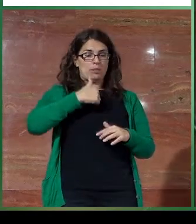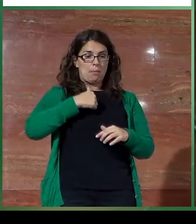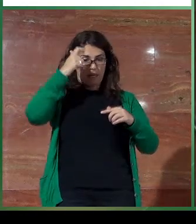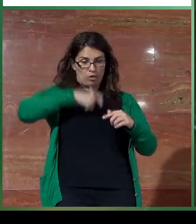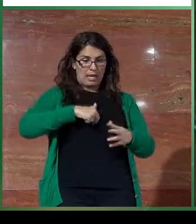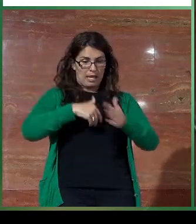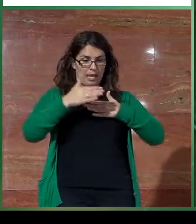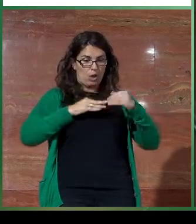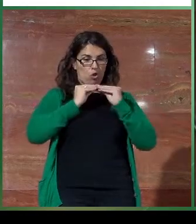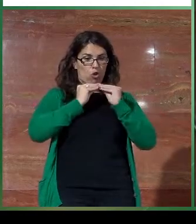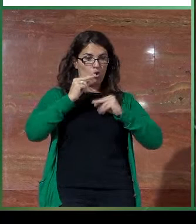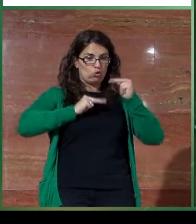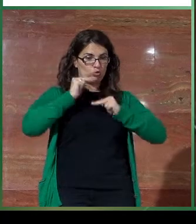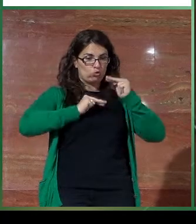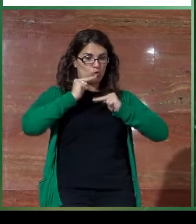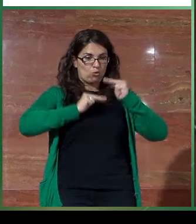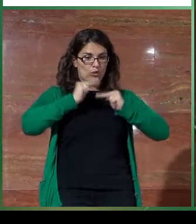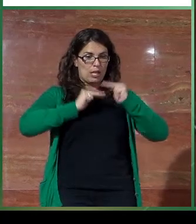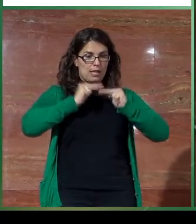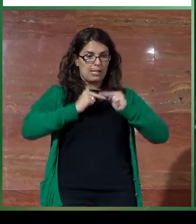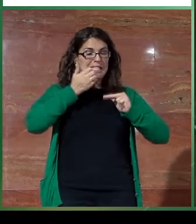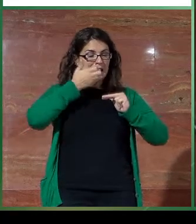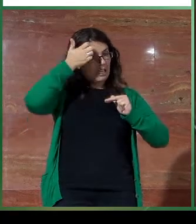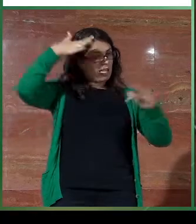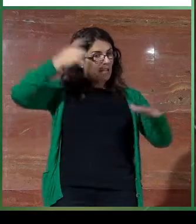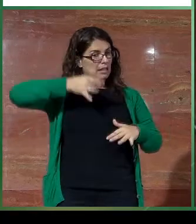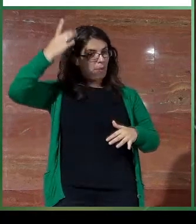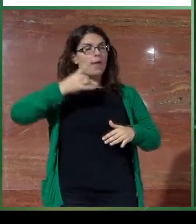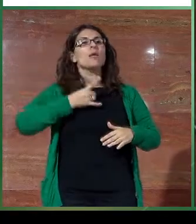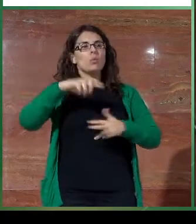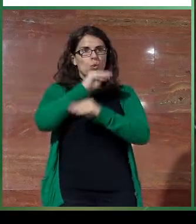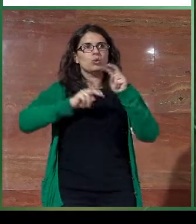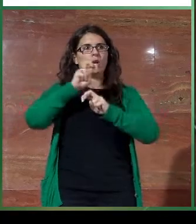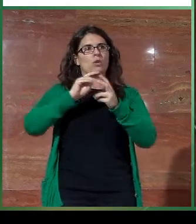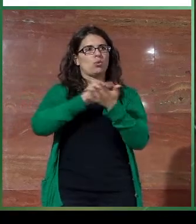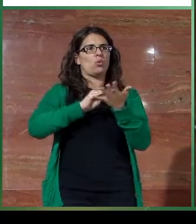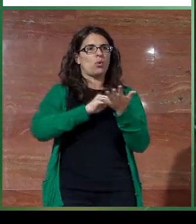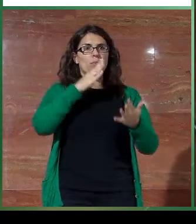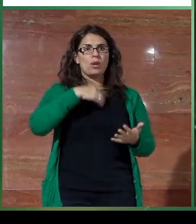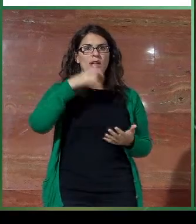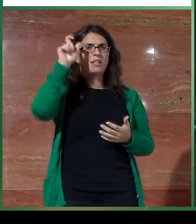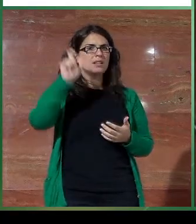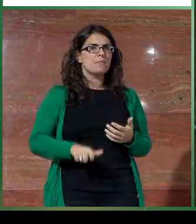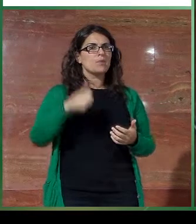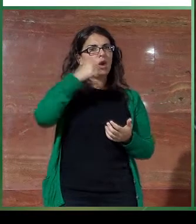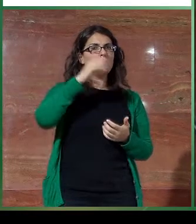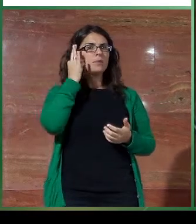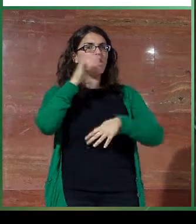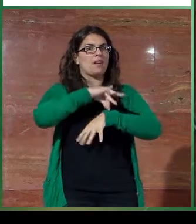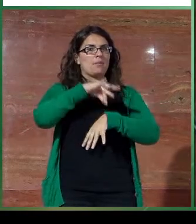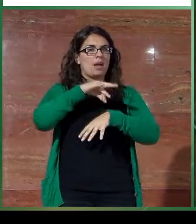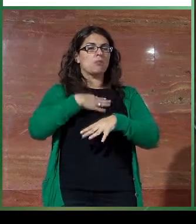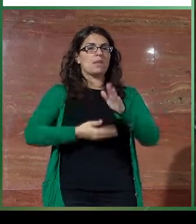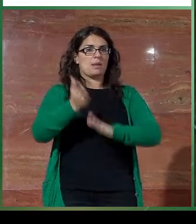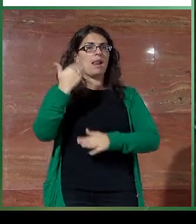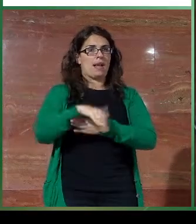haber, con creatividad, haber buscado una solución, porque esa señora también se pone enferma y esa señora salía a la calle.